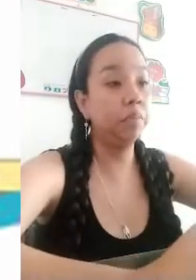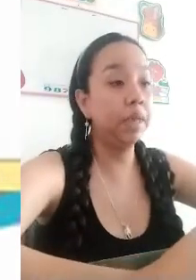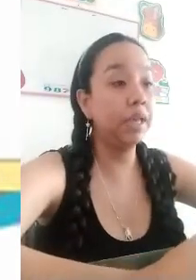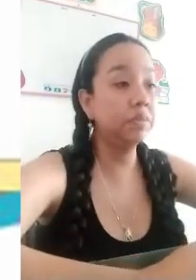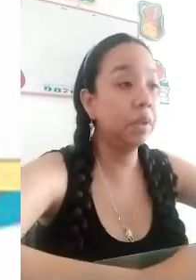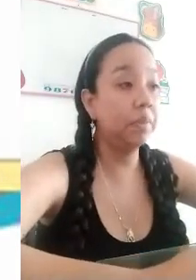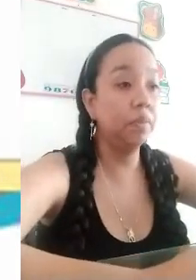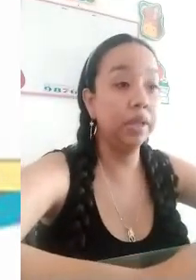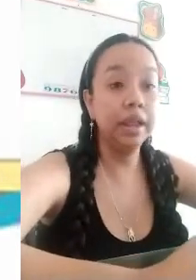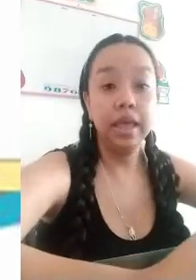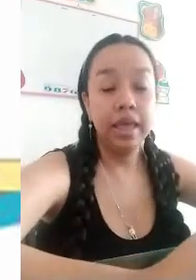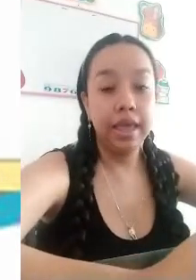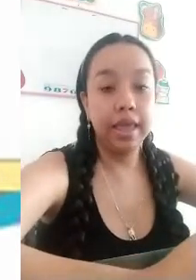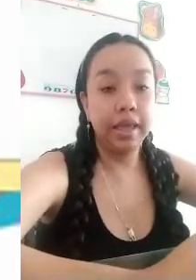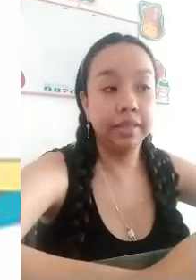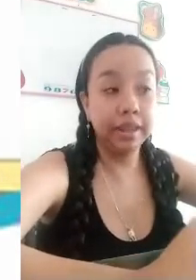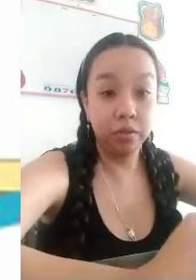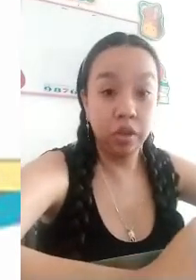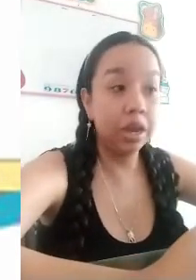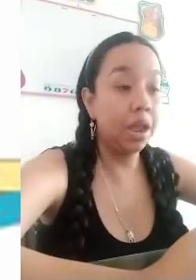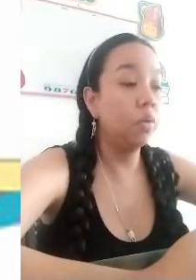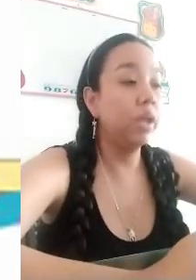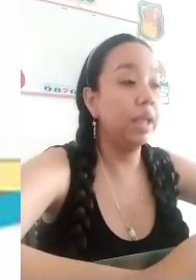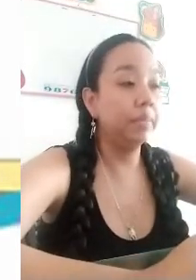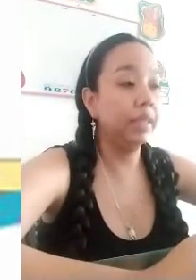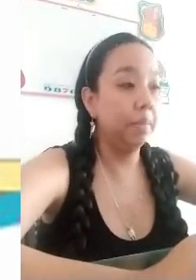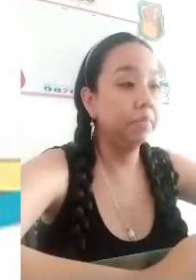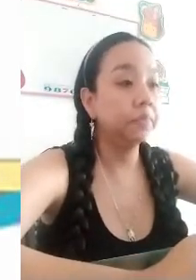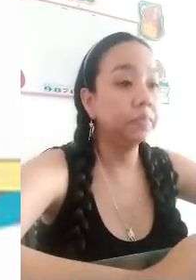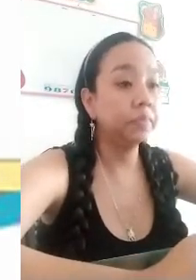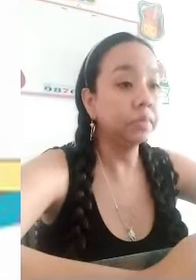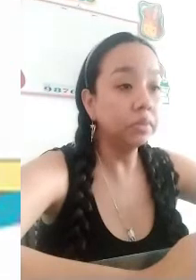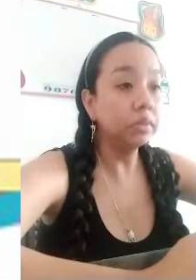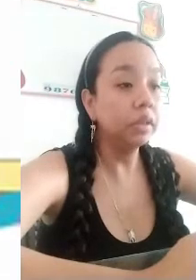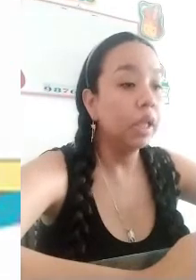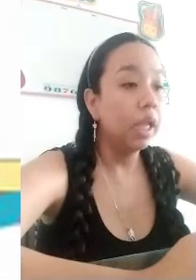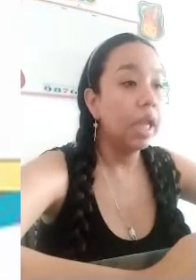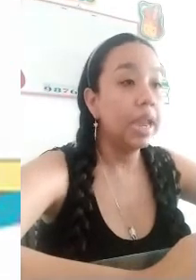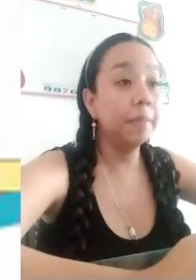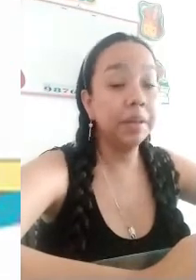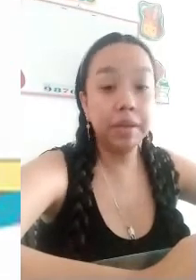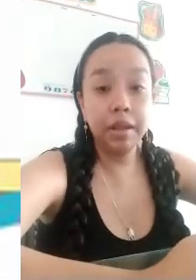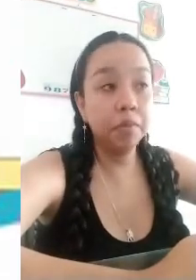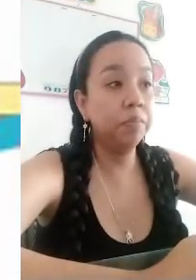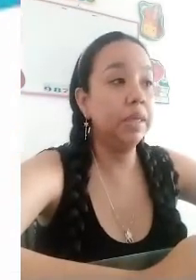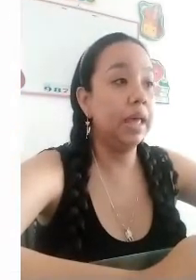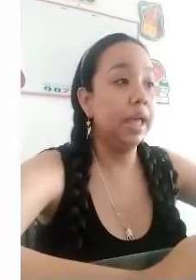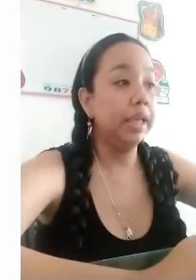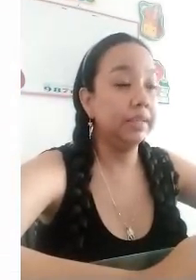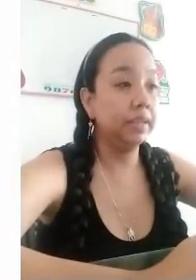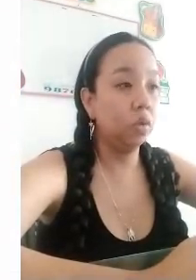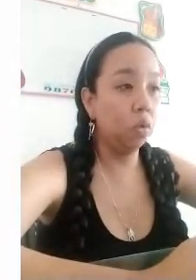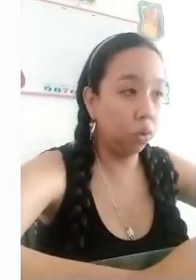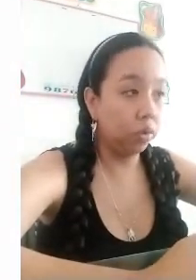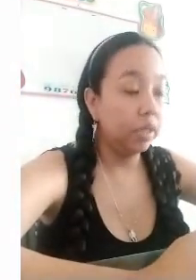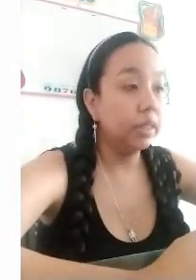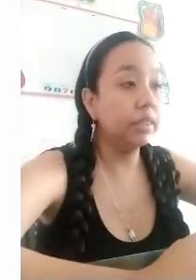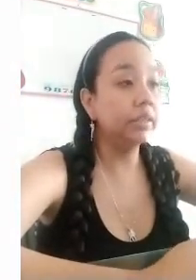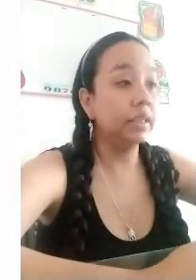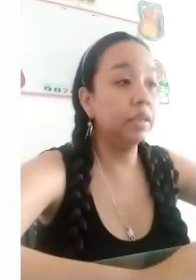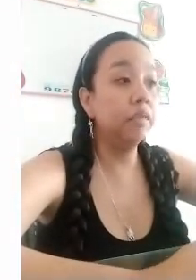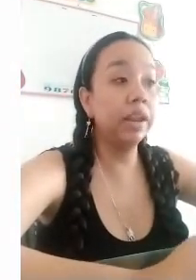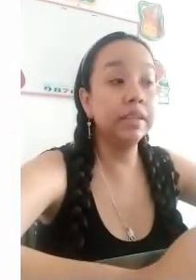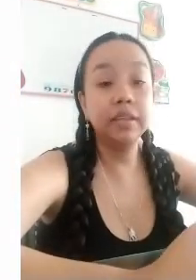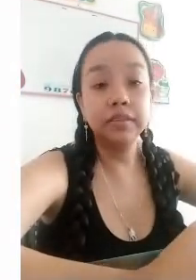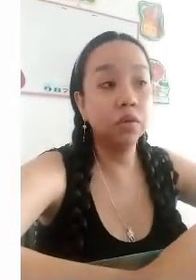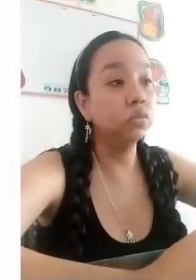estas propiedades para poder tener muy claro el tema. La primera propiedad es el color.